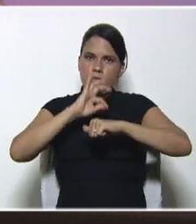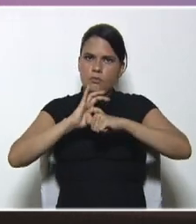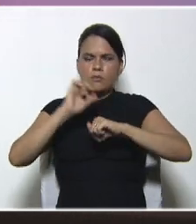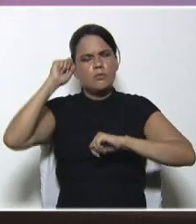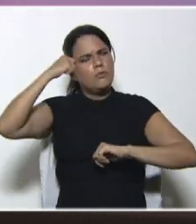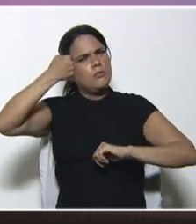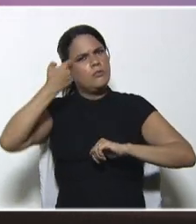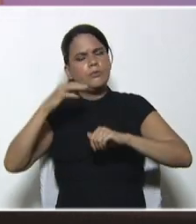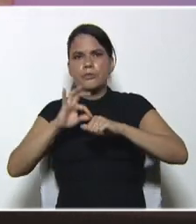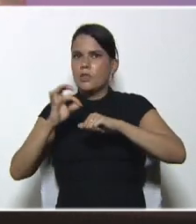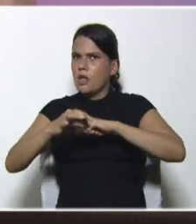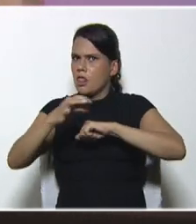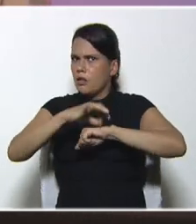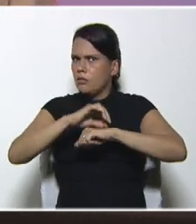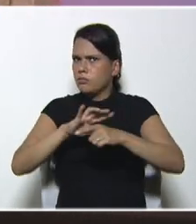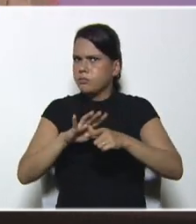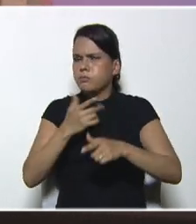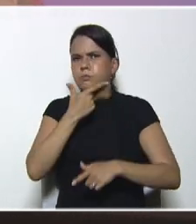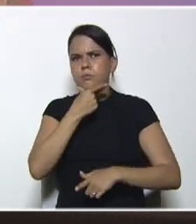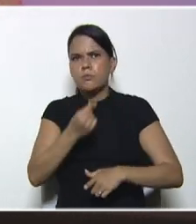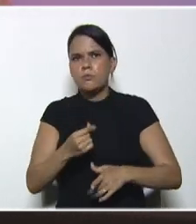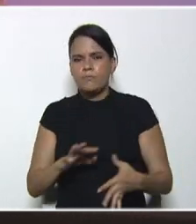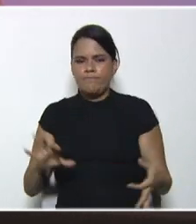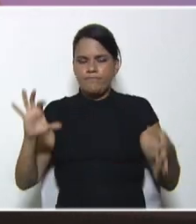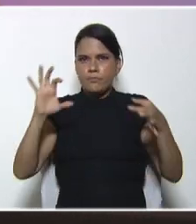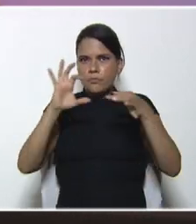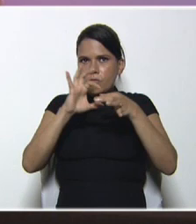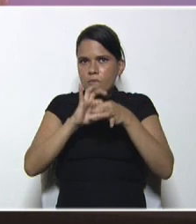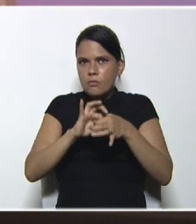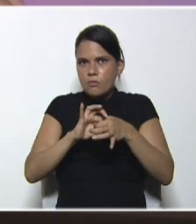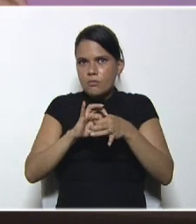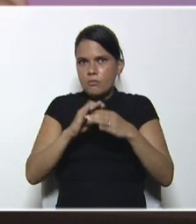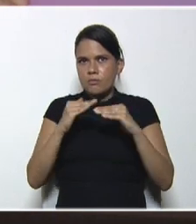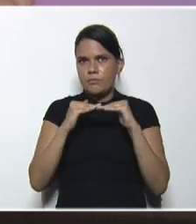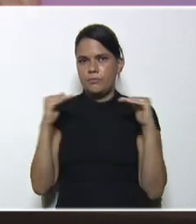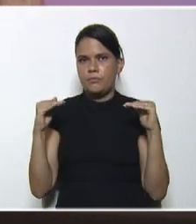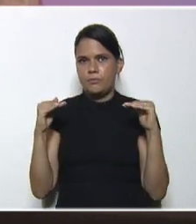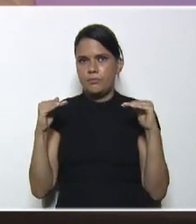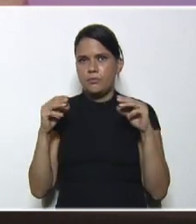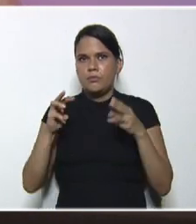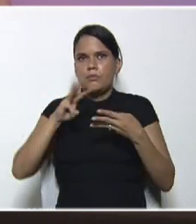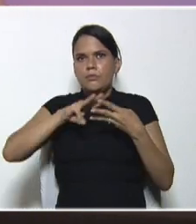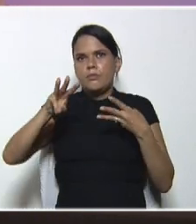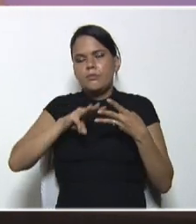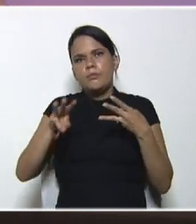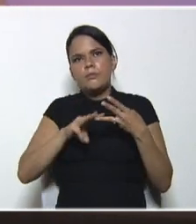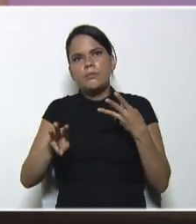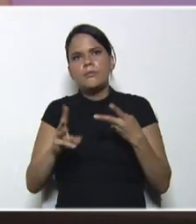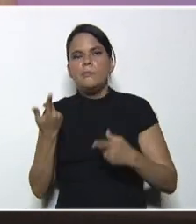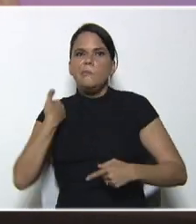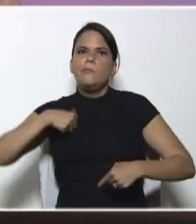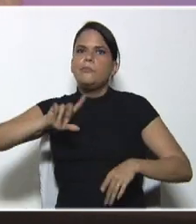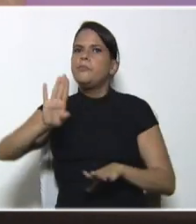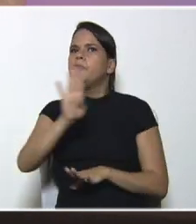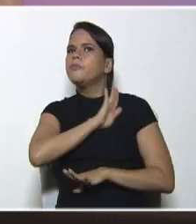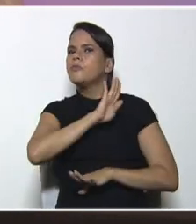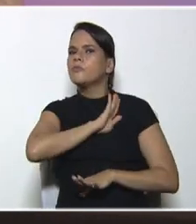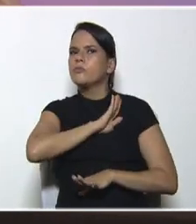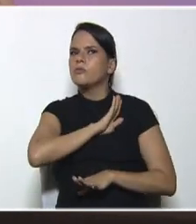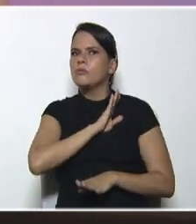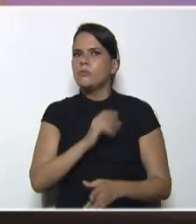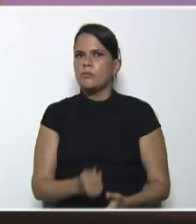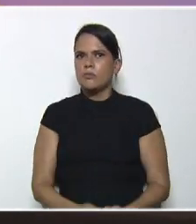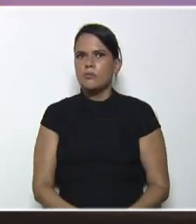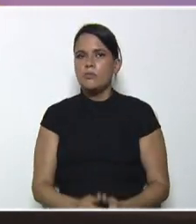átomo? Sencillamente es la unidad básica de la materia, que contiene propiedades